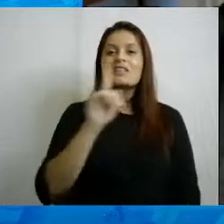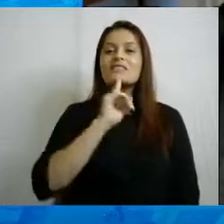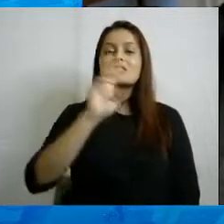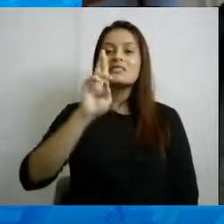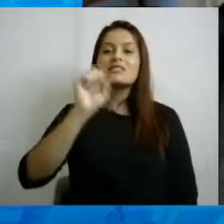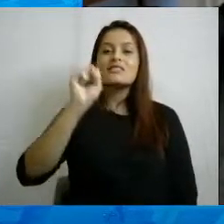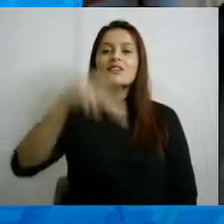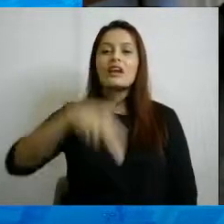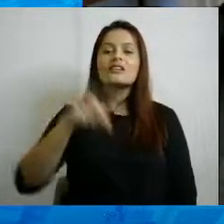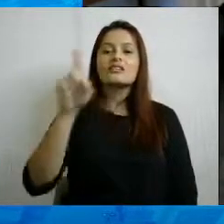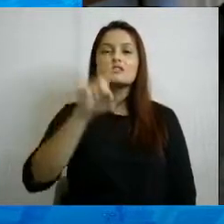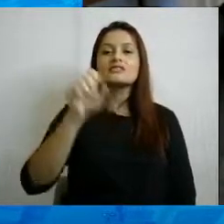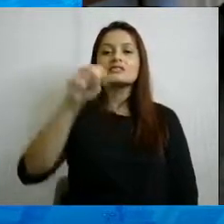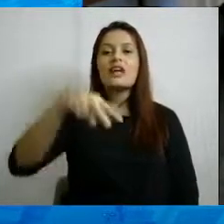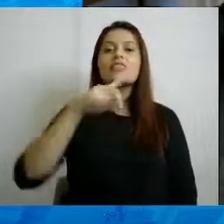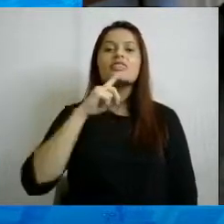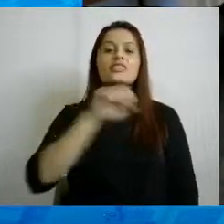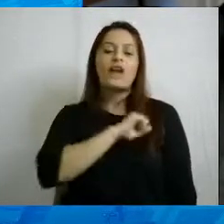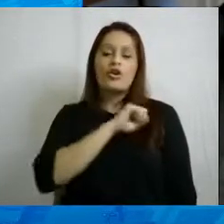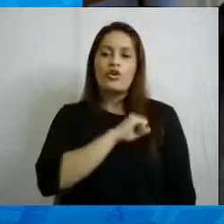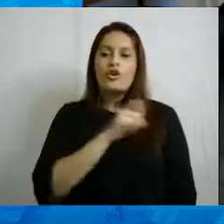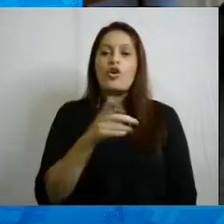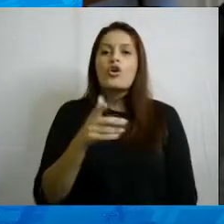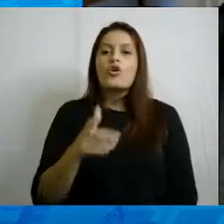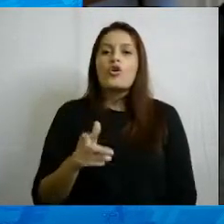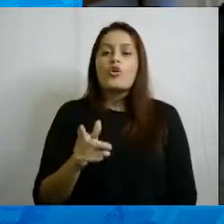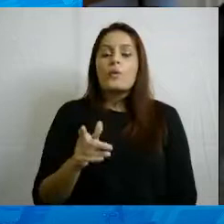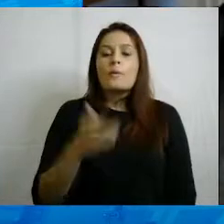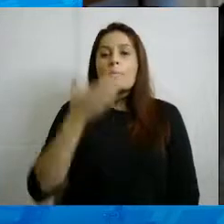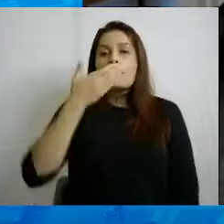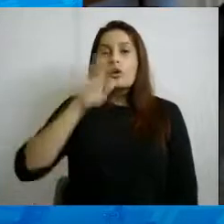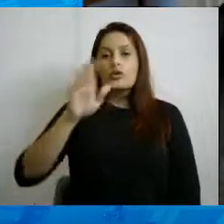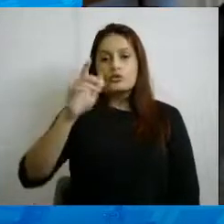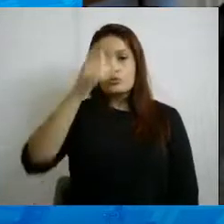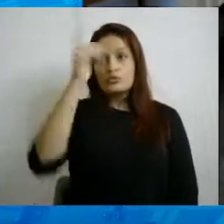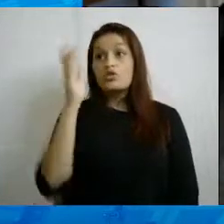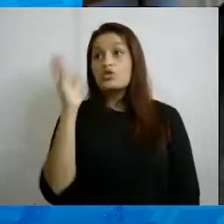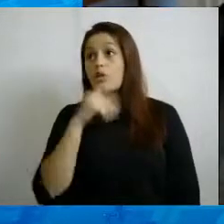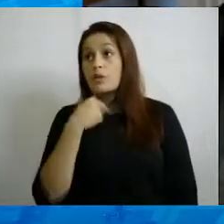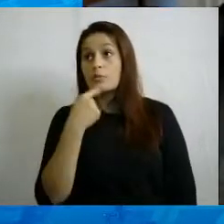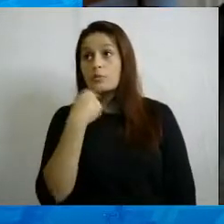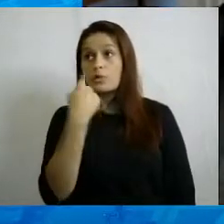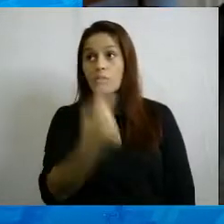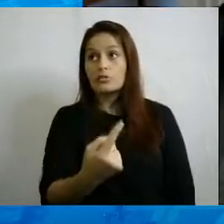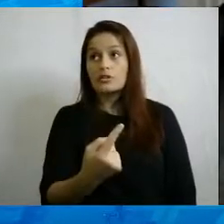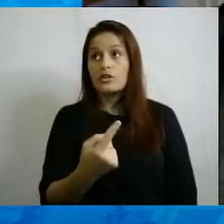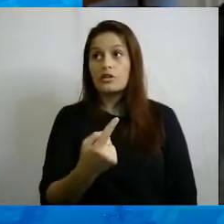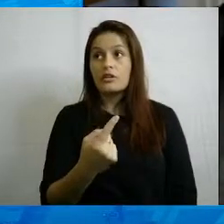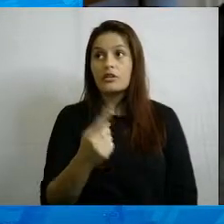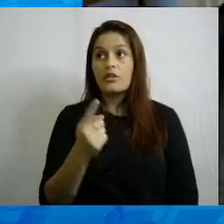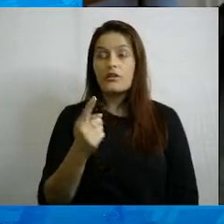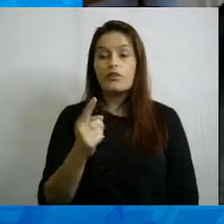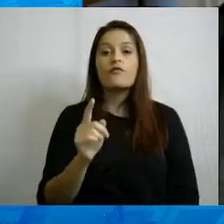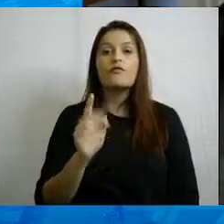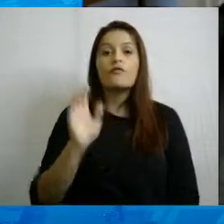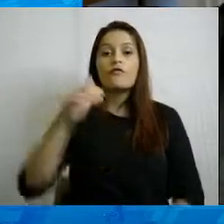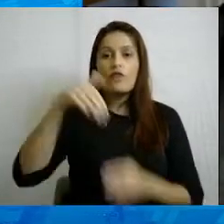de las obras públicas de nuestra comuna. Si no hay preguntas, vamos a votación.